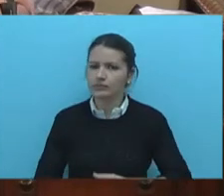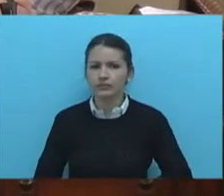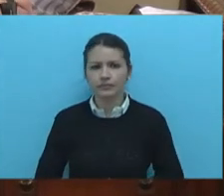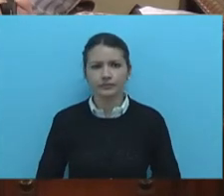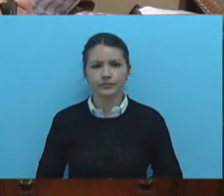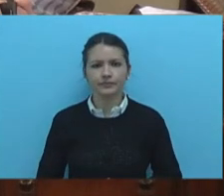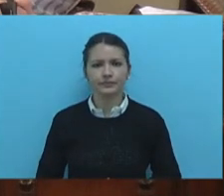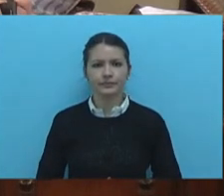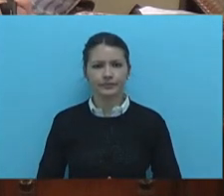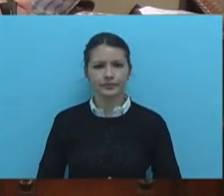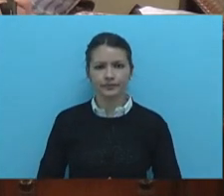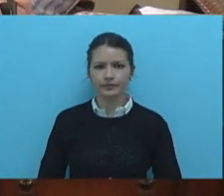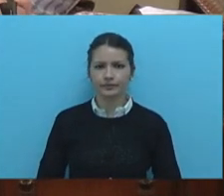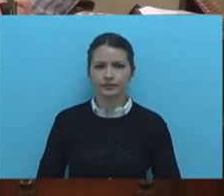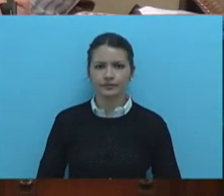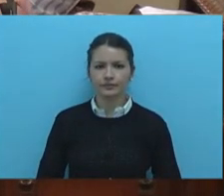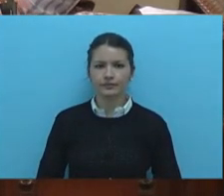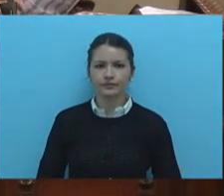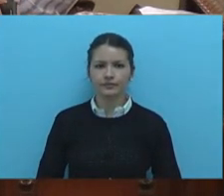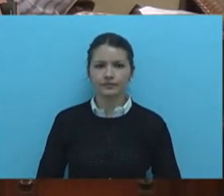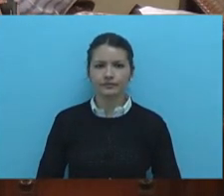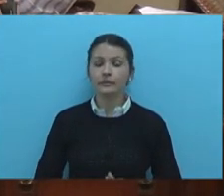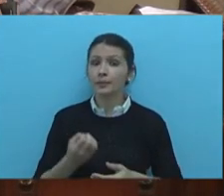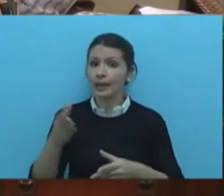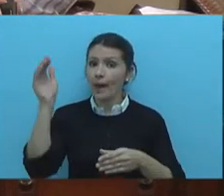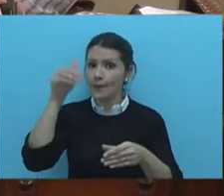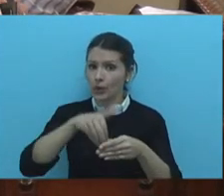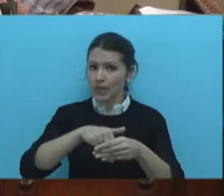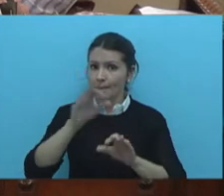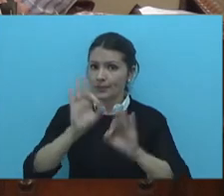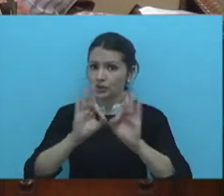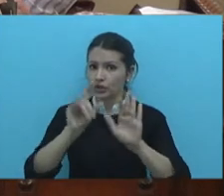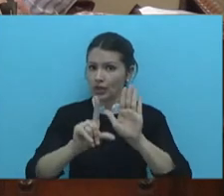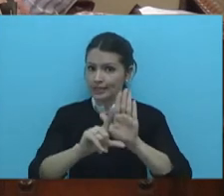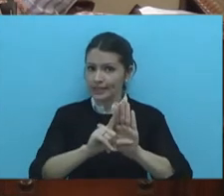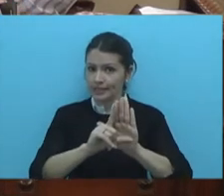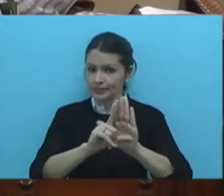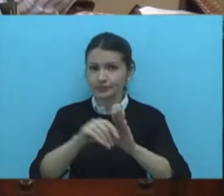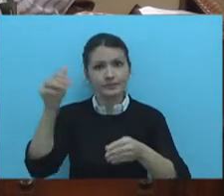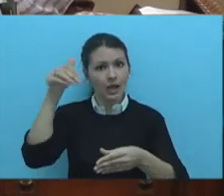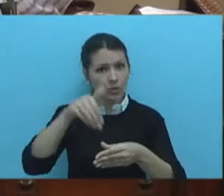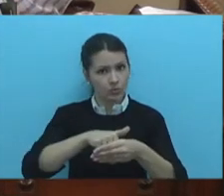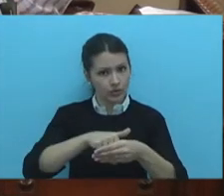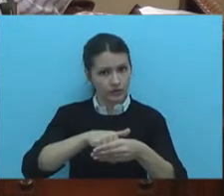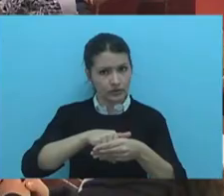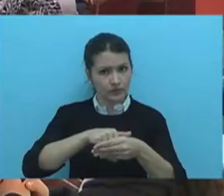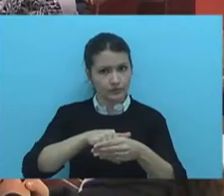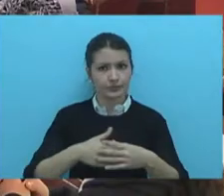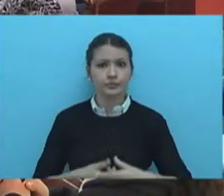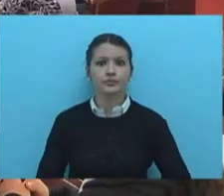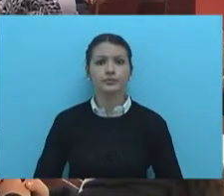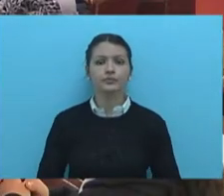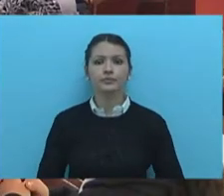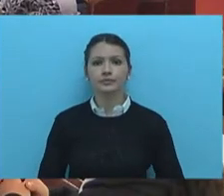Bueno, vamos a someter el proyecto de ley a votación. A votación el proyecto de ley